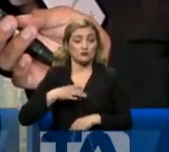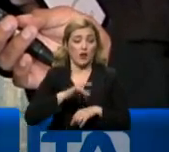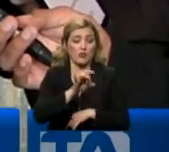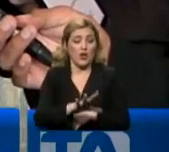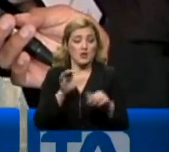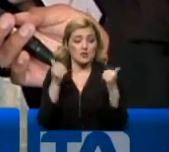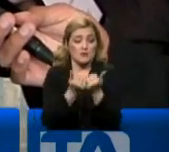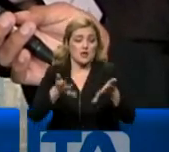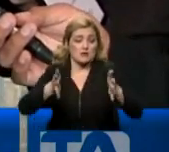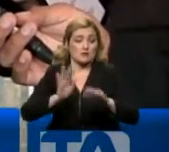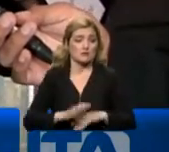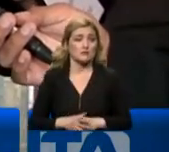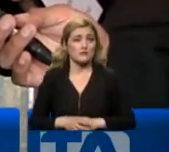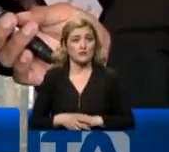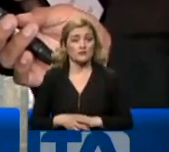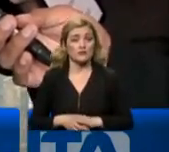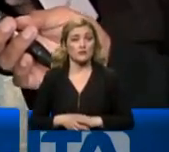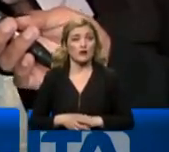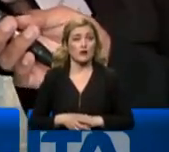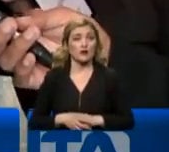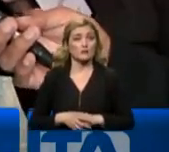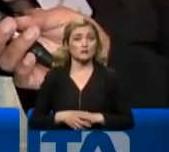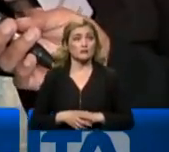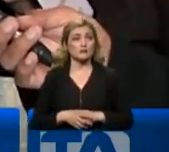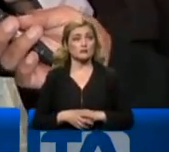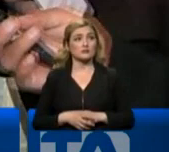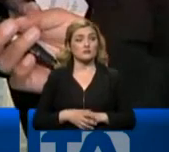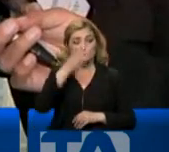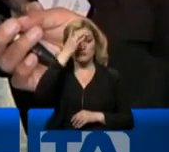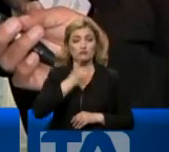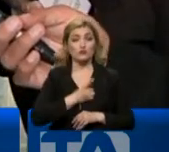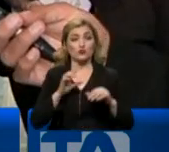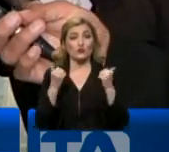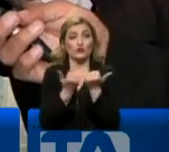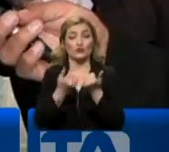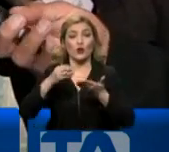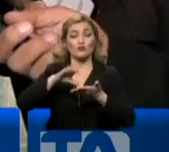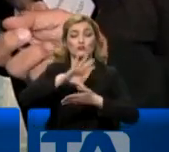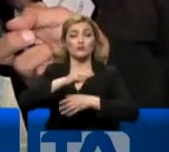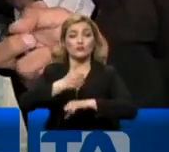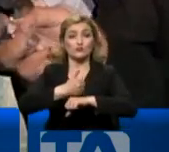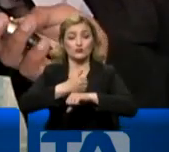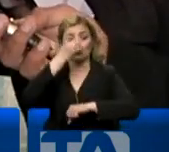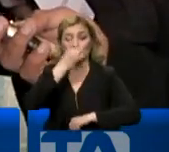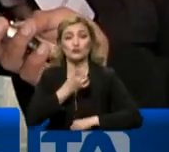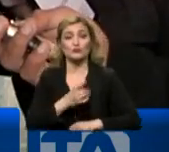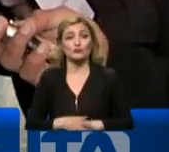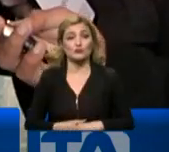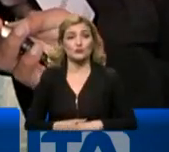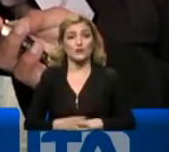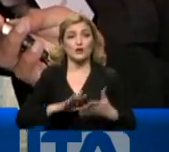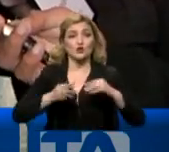dejado de ser asambleístas, pero esto tiene que ser decidido por la Asamblea. El Consejo de Administración de la Legislatura presente